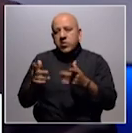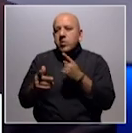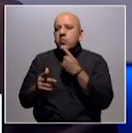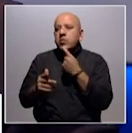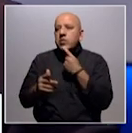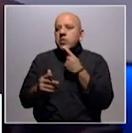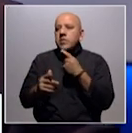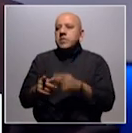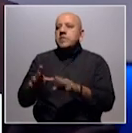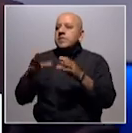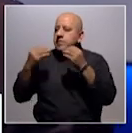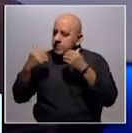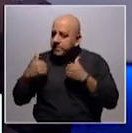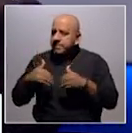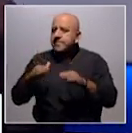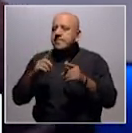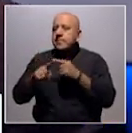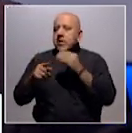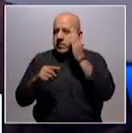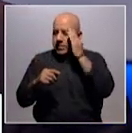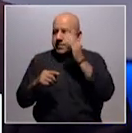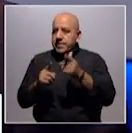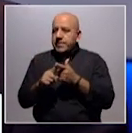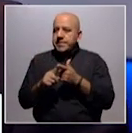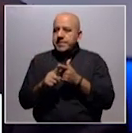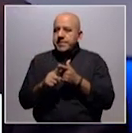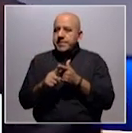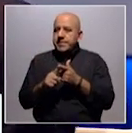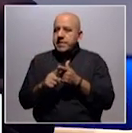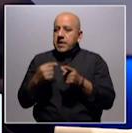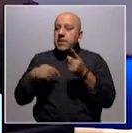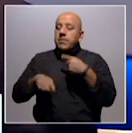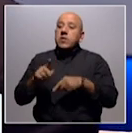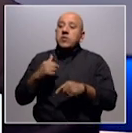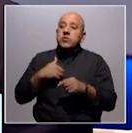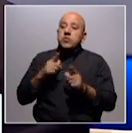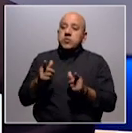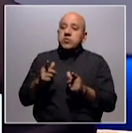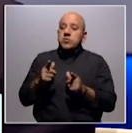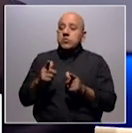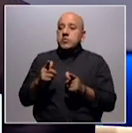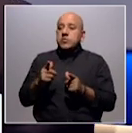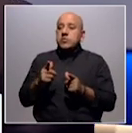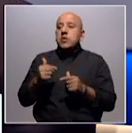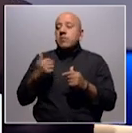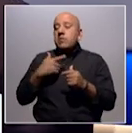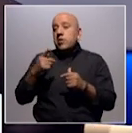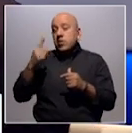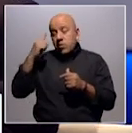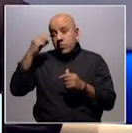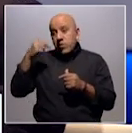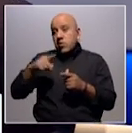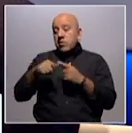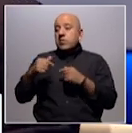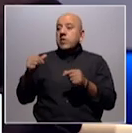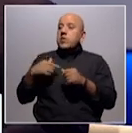puede ser dejemos esto en manos de los que saben pero le tengo expectativas a mí me cuesta opinar en contra me